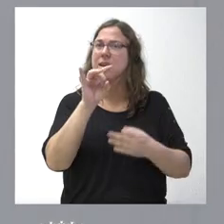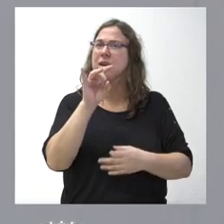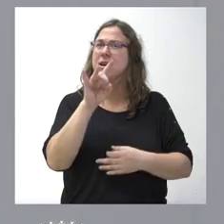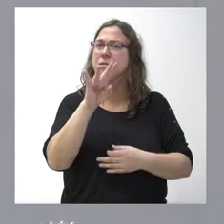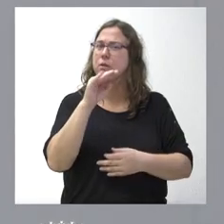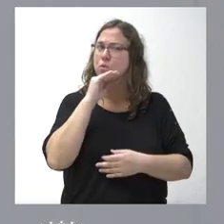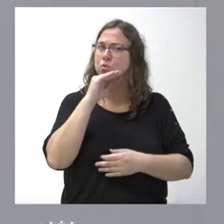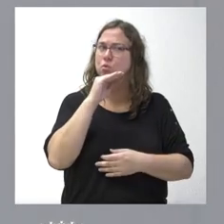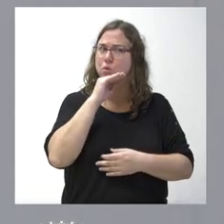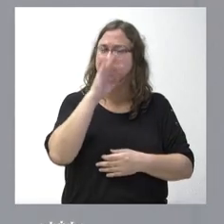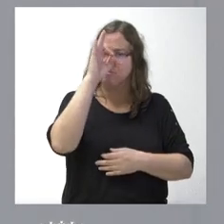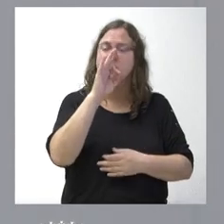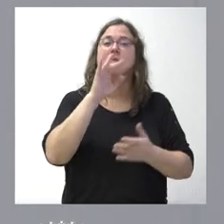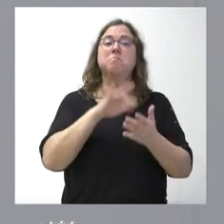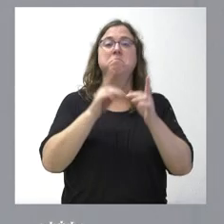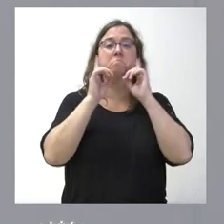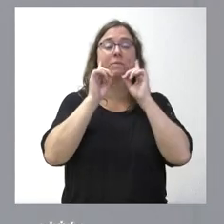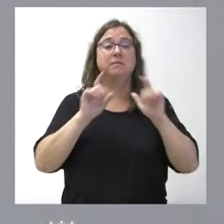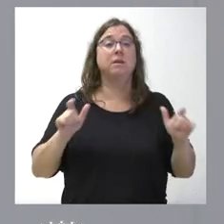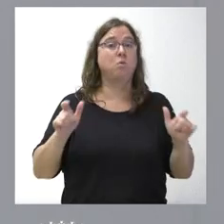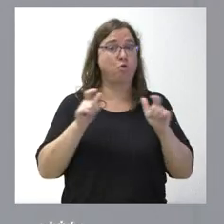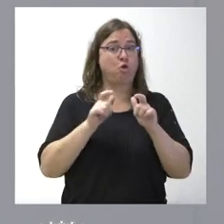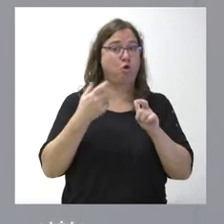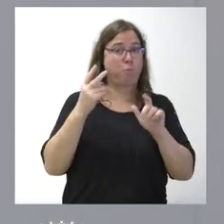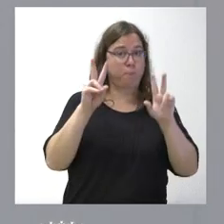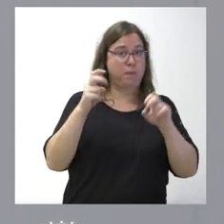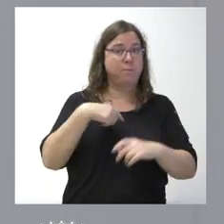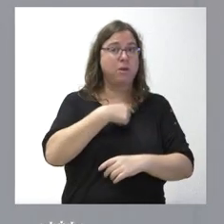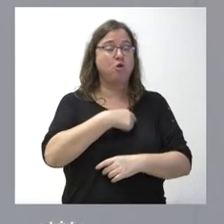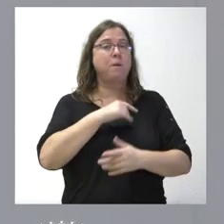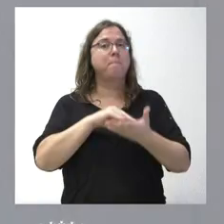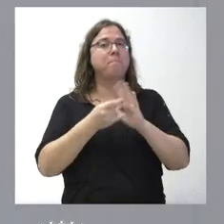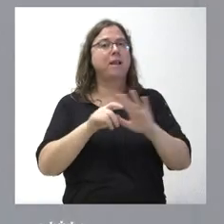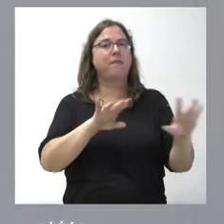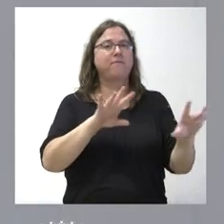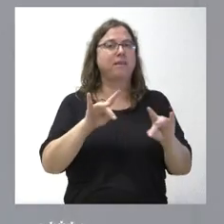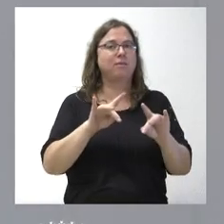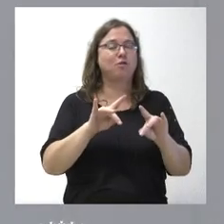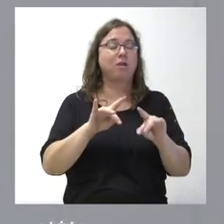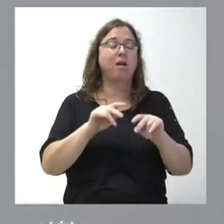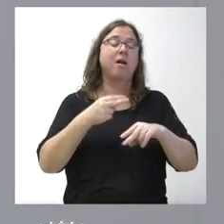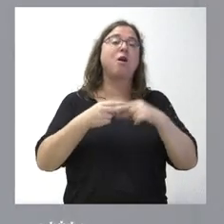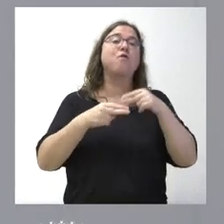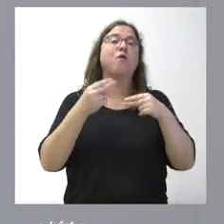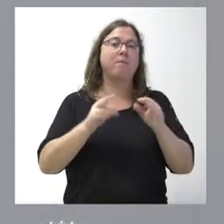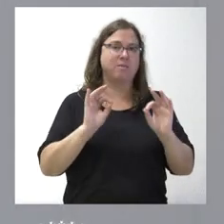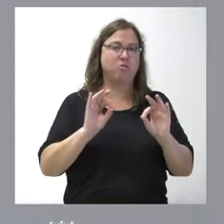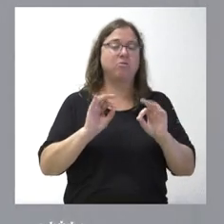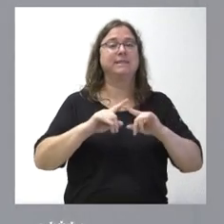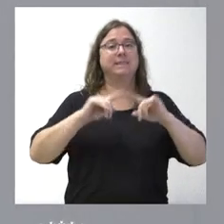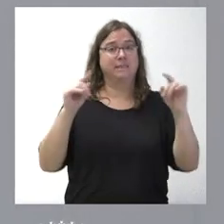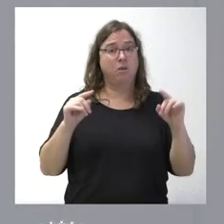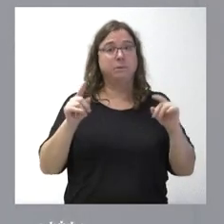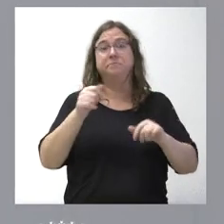octubre está prevista una reunión de esta comisión del plan territorial de fomento de Segovia y lógicamente